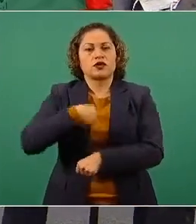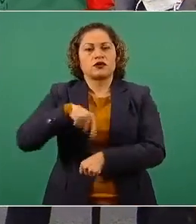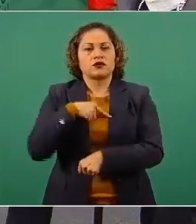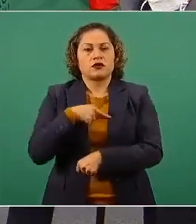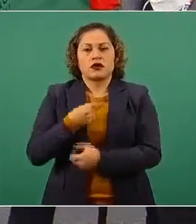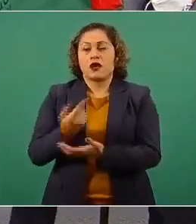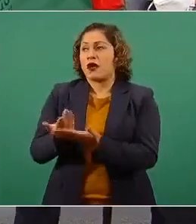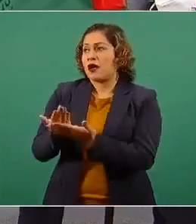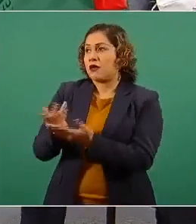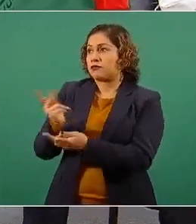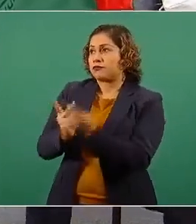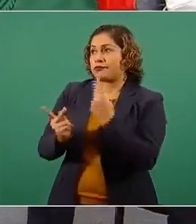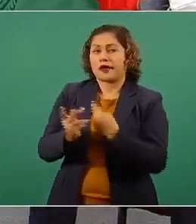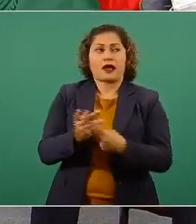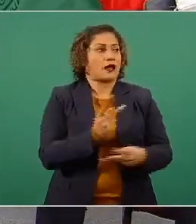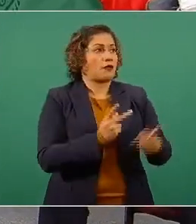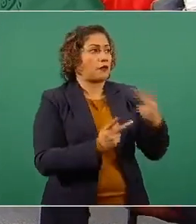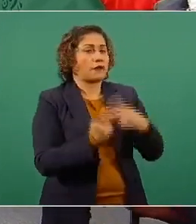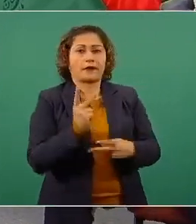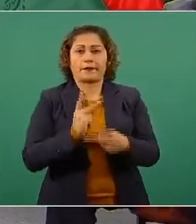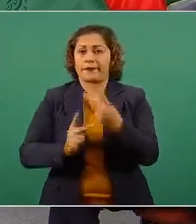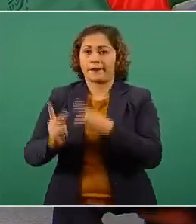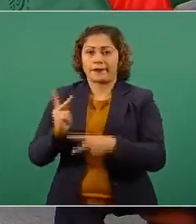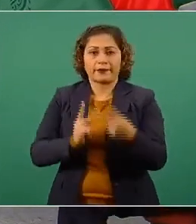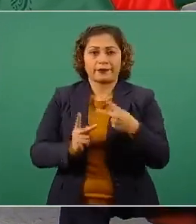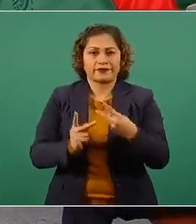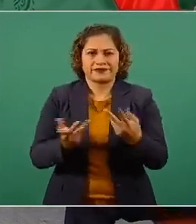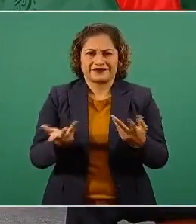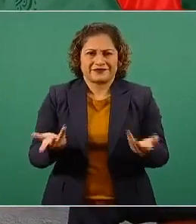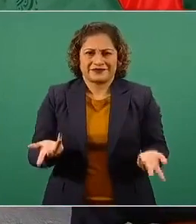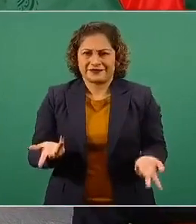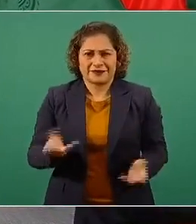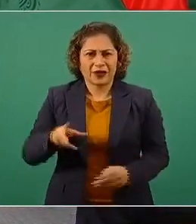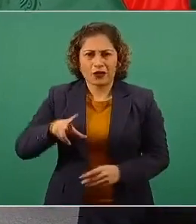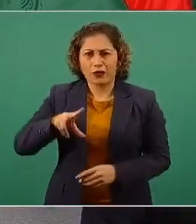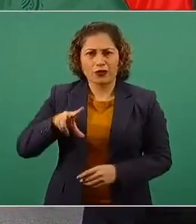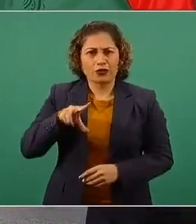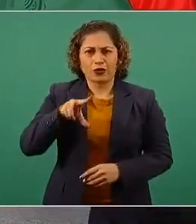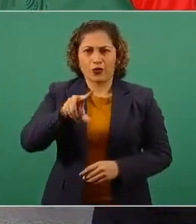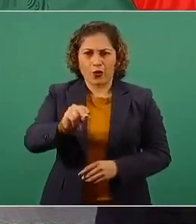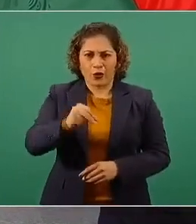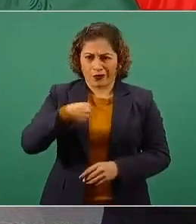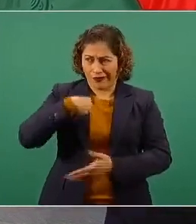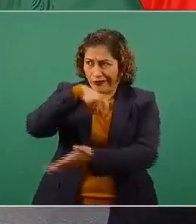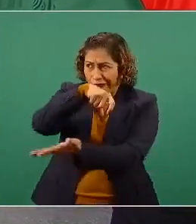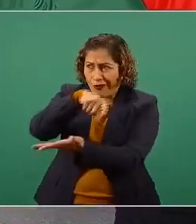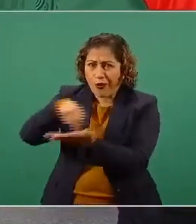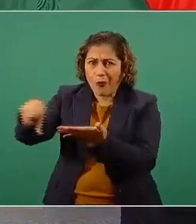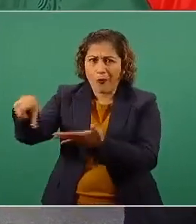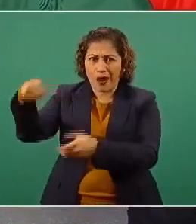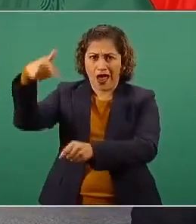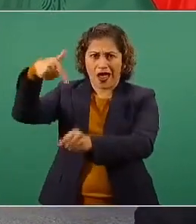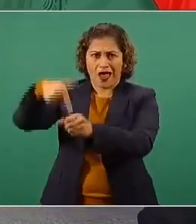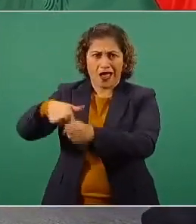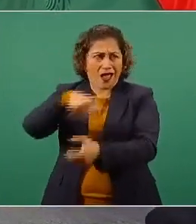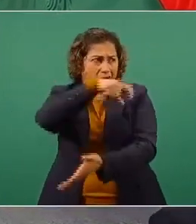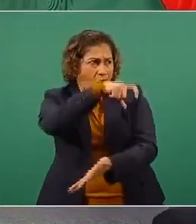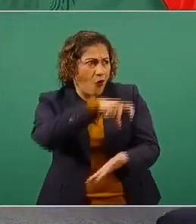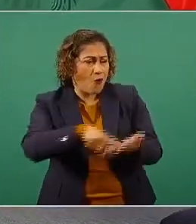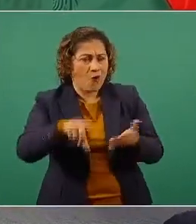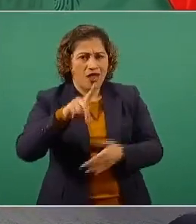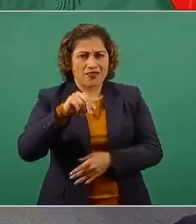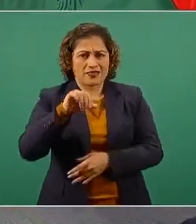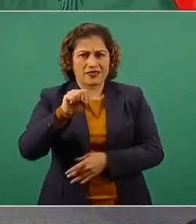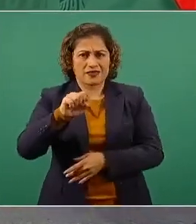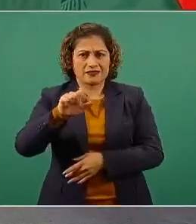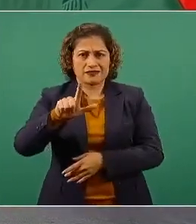del gas, no depender de las gasolinas, no depender del diésel comprado en el extranjero, producirlo en nuestro